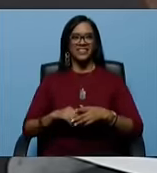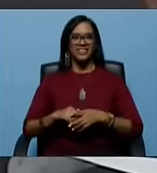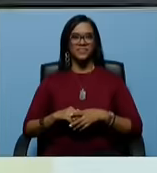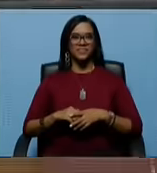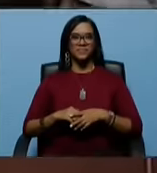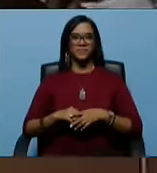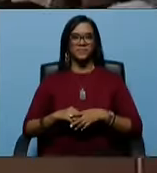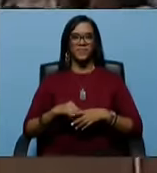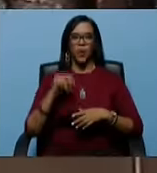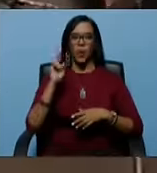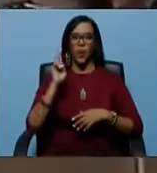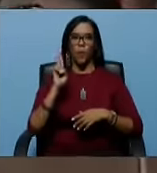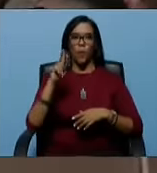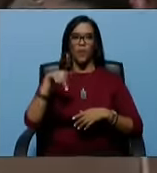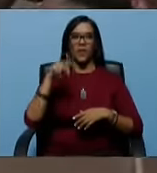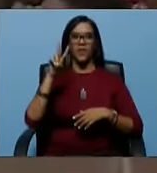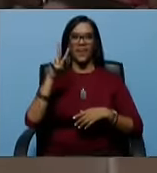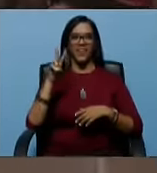UPV.